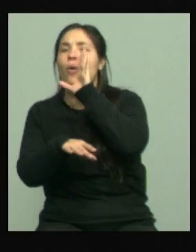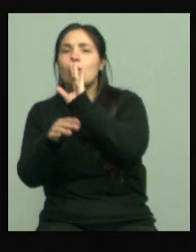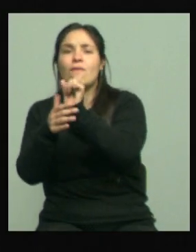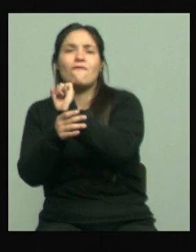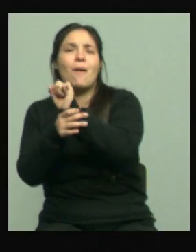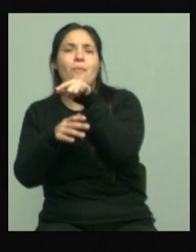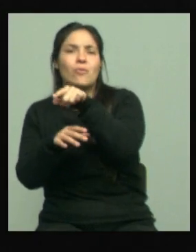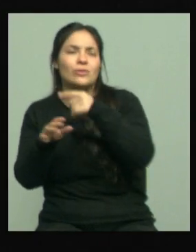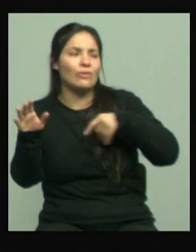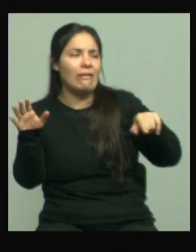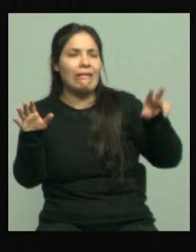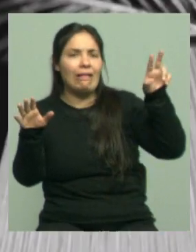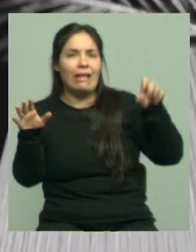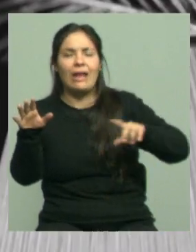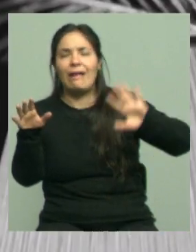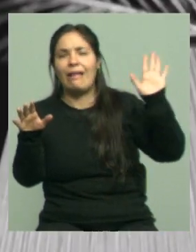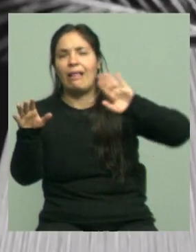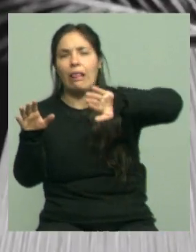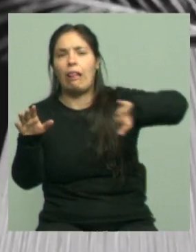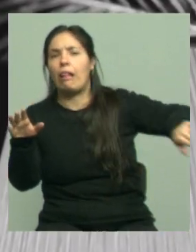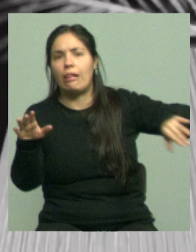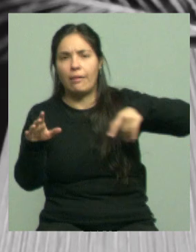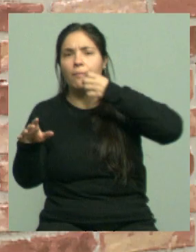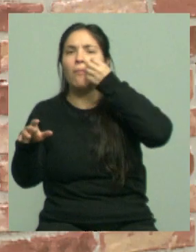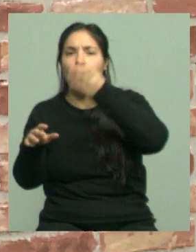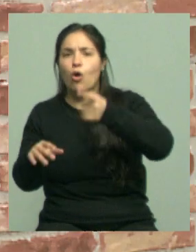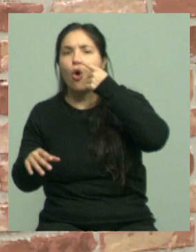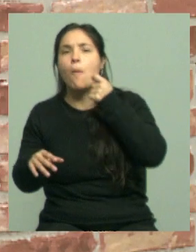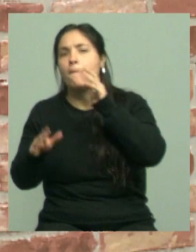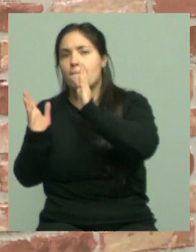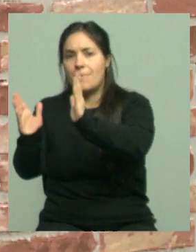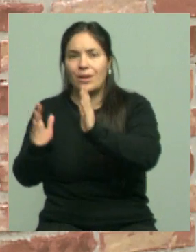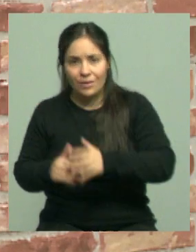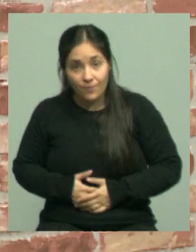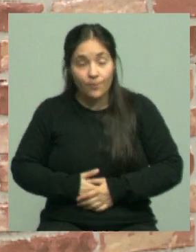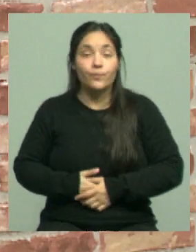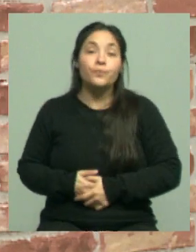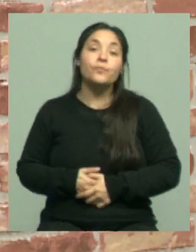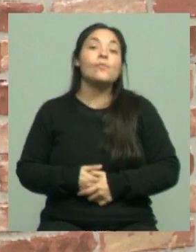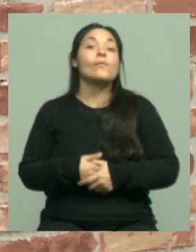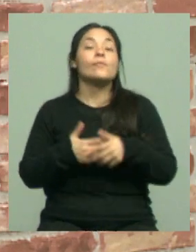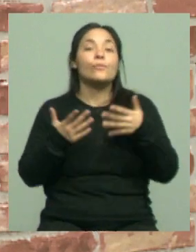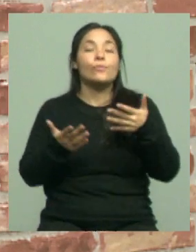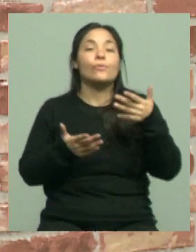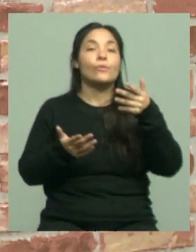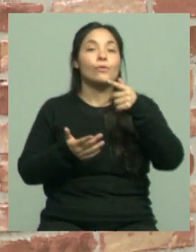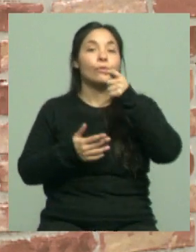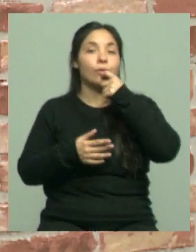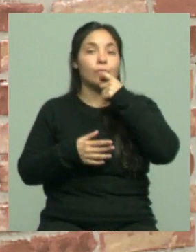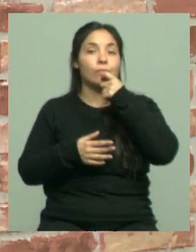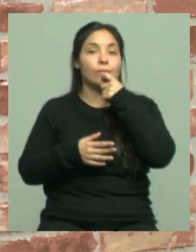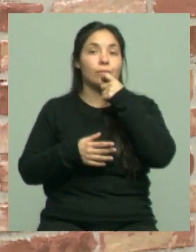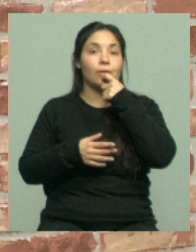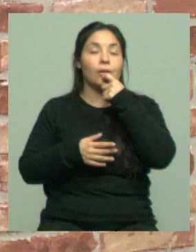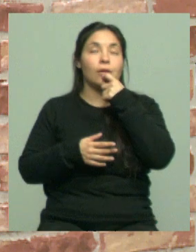priorizar otros personajes o otros tipos de historias masculinos. Bueno, ojo que también, bueno, nosotros estamos hablando del contenido específico del cine,